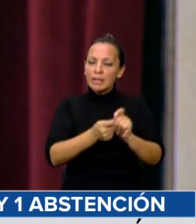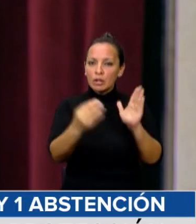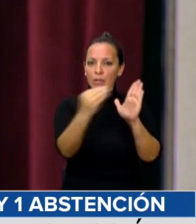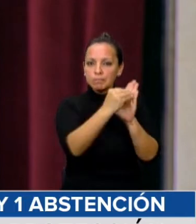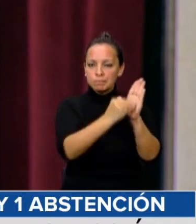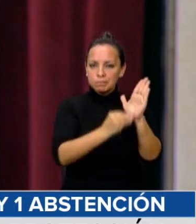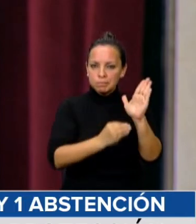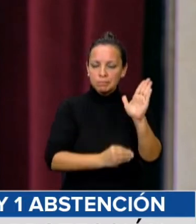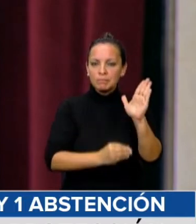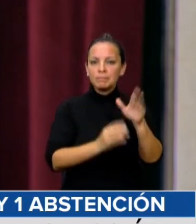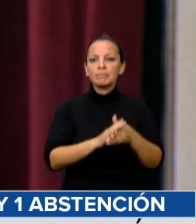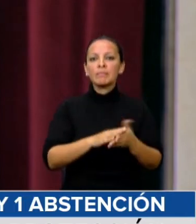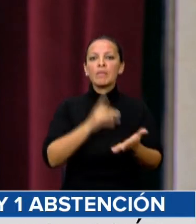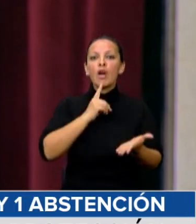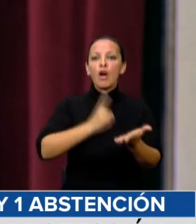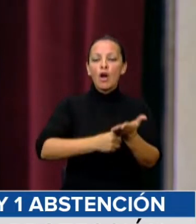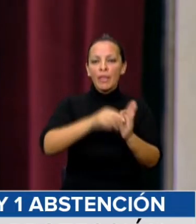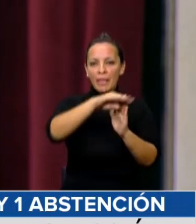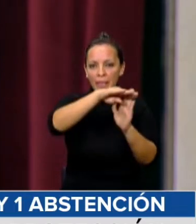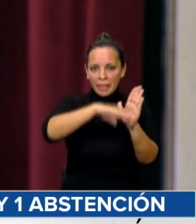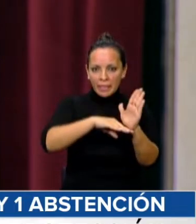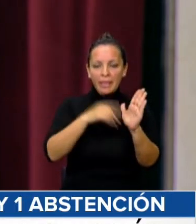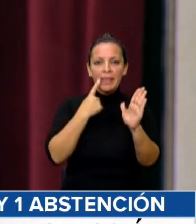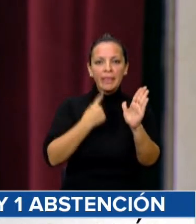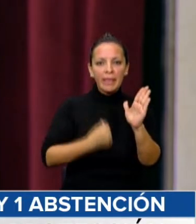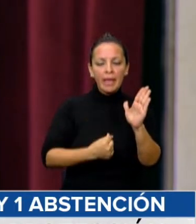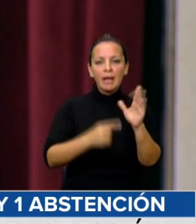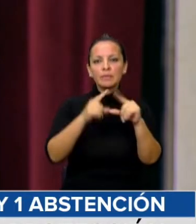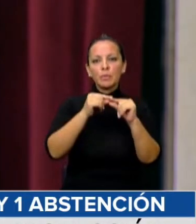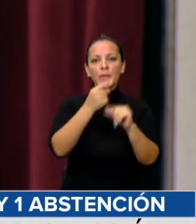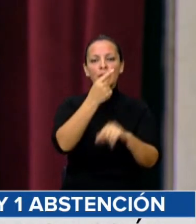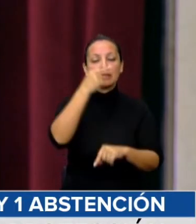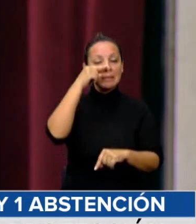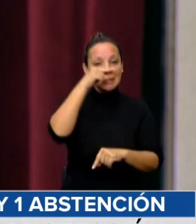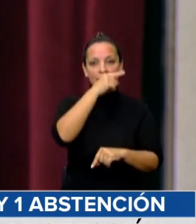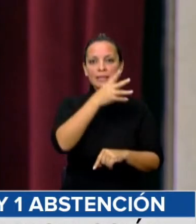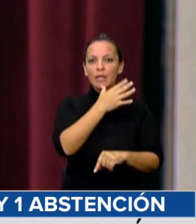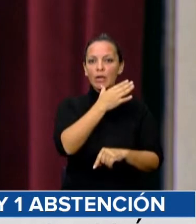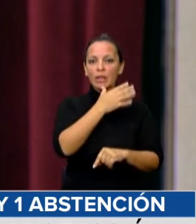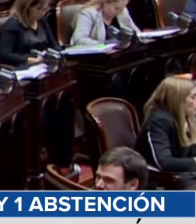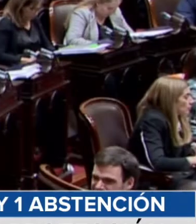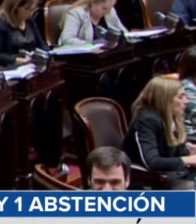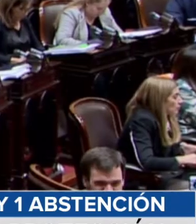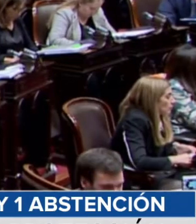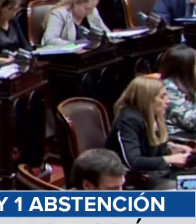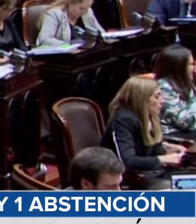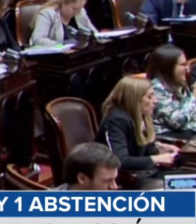la comisión. Orden del día número 714.